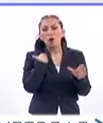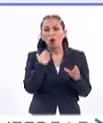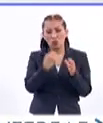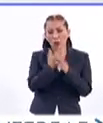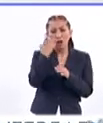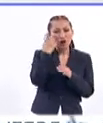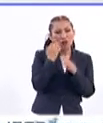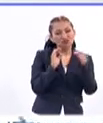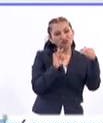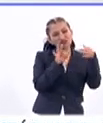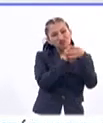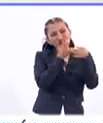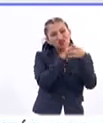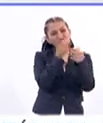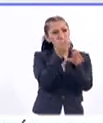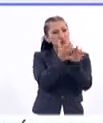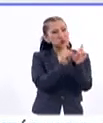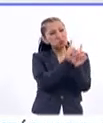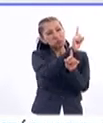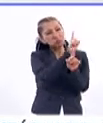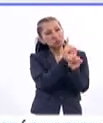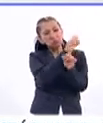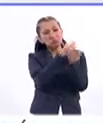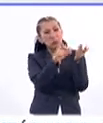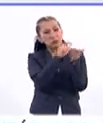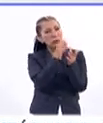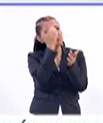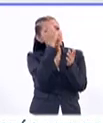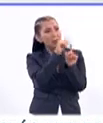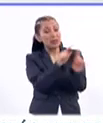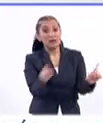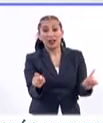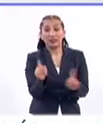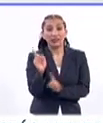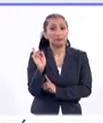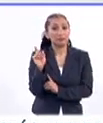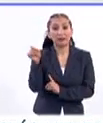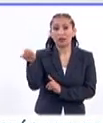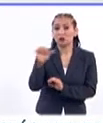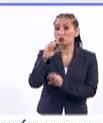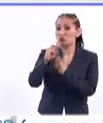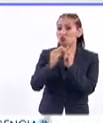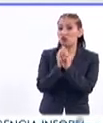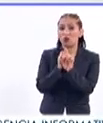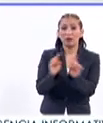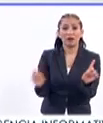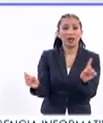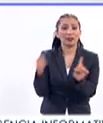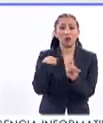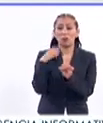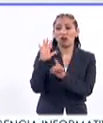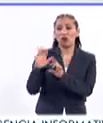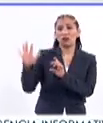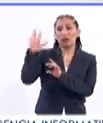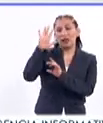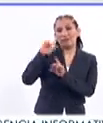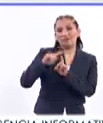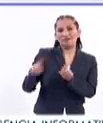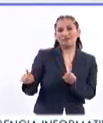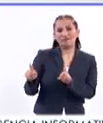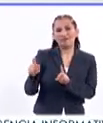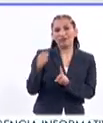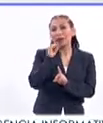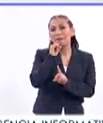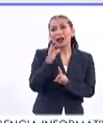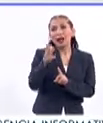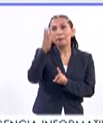León está pegado a Estados Unidos, pues iba a Estados Unidos de compras, sí, es muy diferente, es otro mundo, digamos así, otro continente.